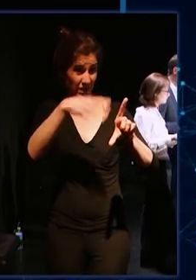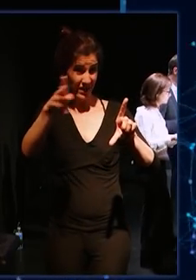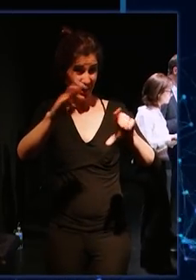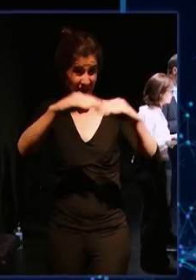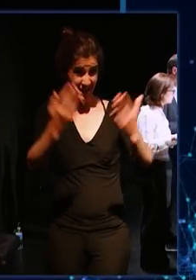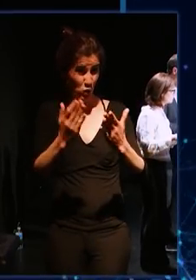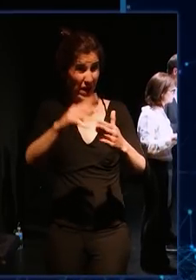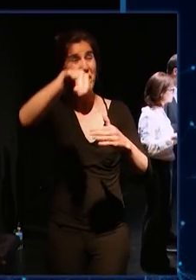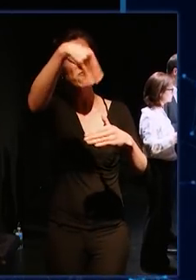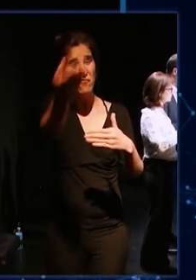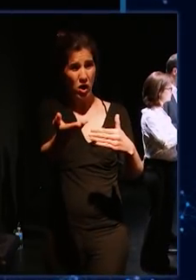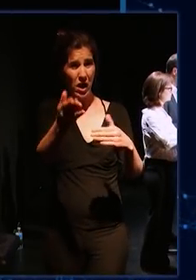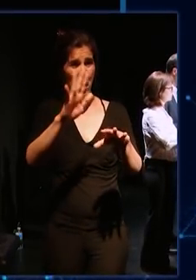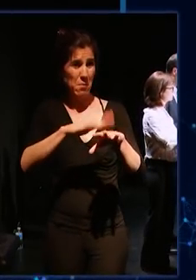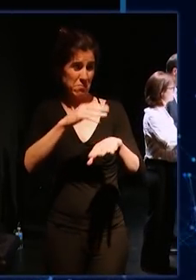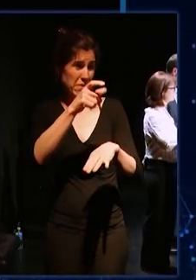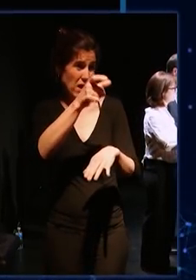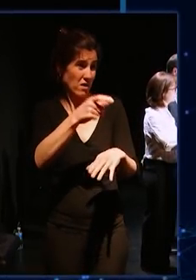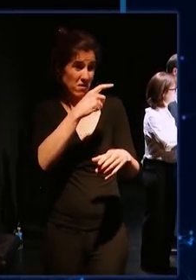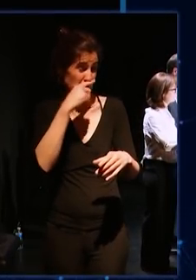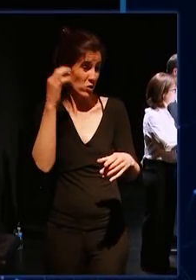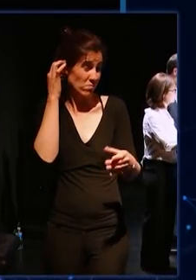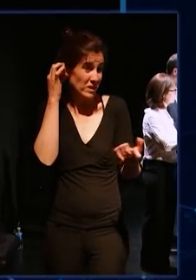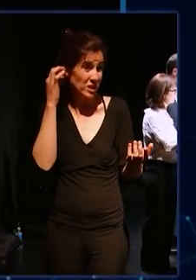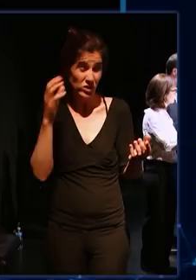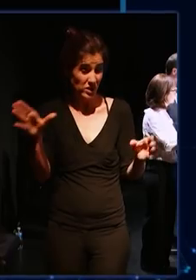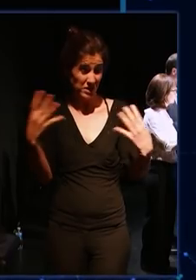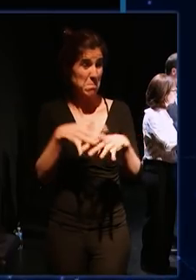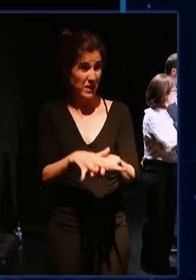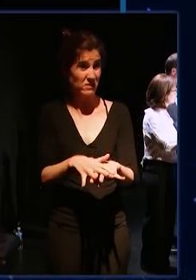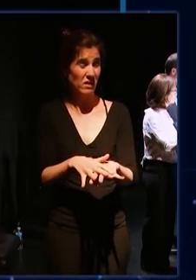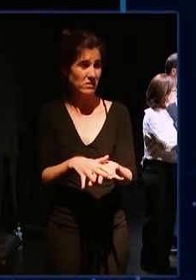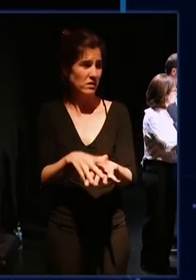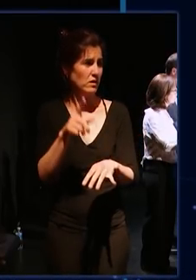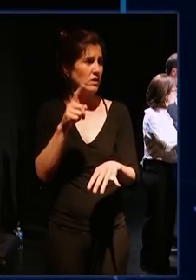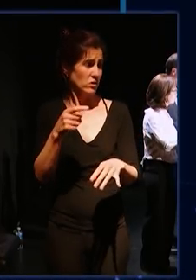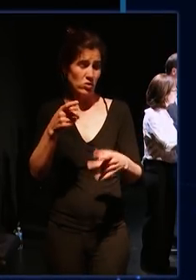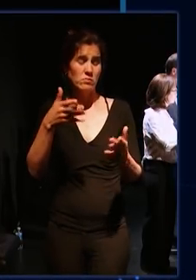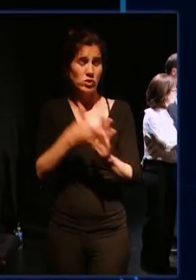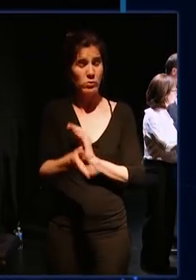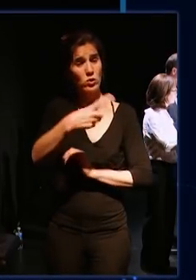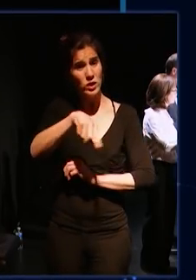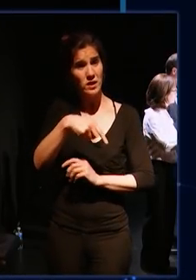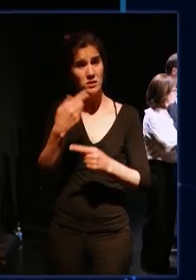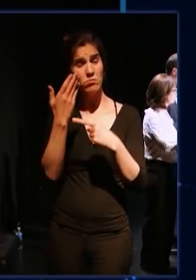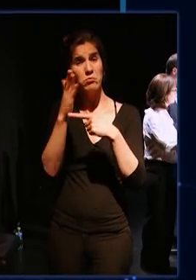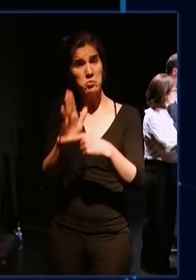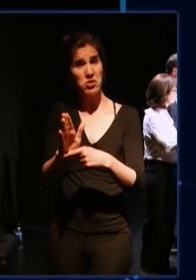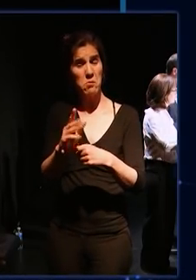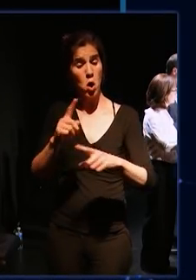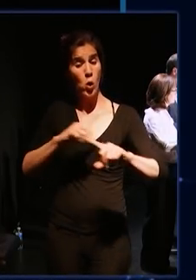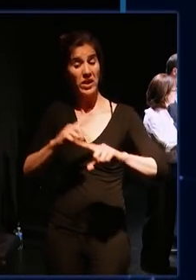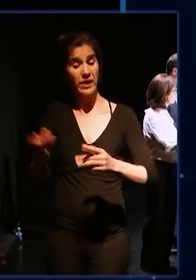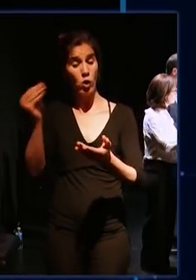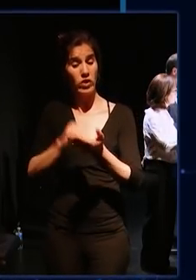para la gente, los niños y niñas en los colegios mixtas. Por eso nosotros proponemos volver a organizar los juegos escolares, que